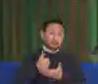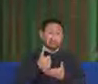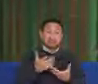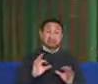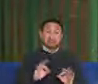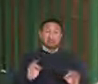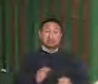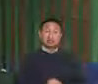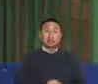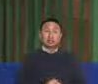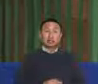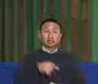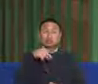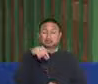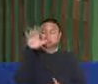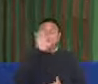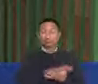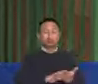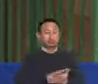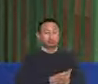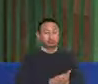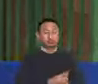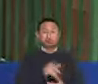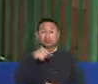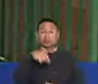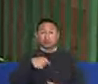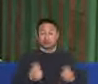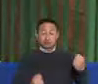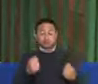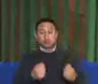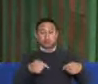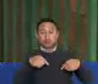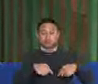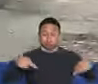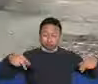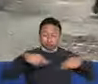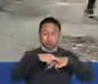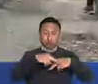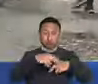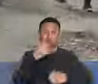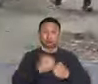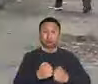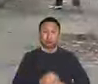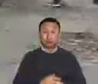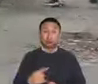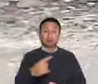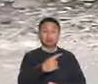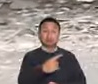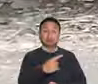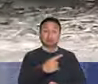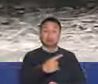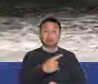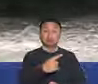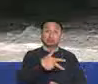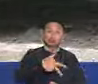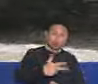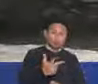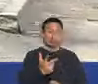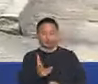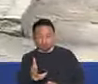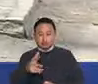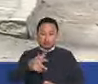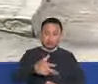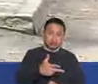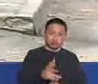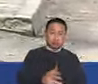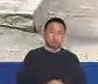Es un total desastre, tanto para los que conducen el vehículo como para los que cruzamos por aquí. Un verdadero malestar para conductores,